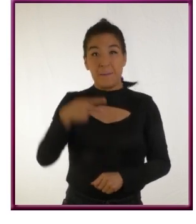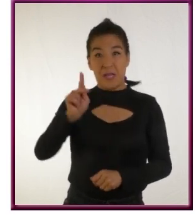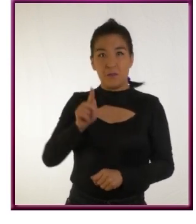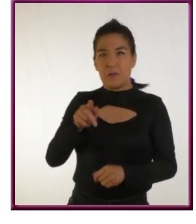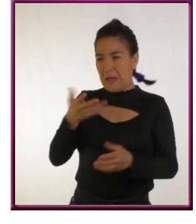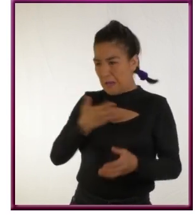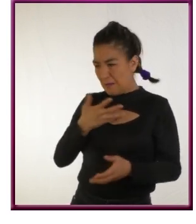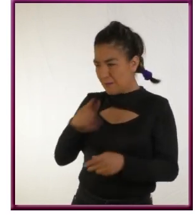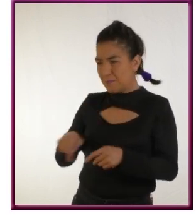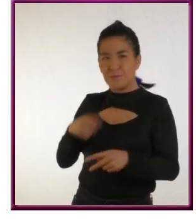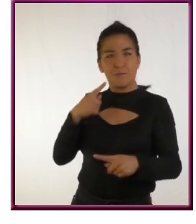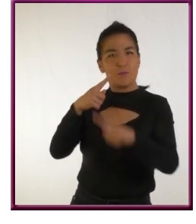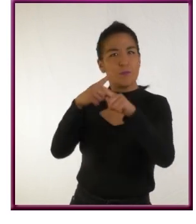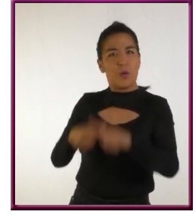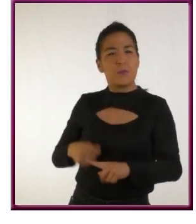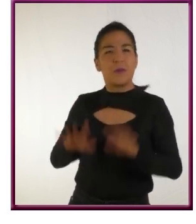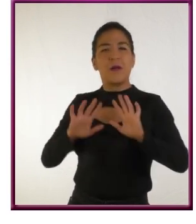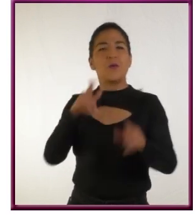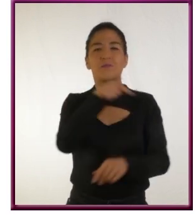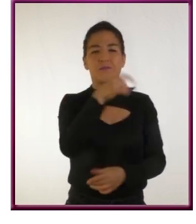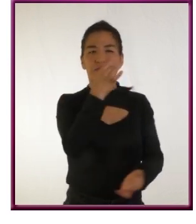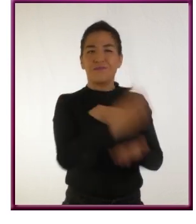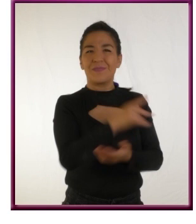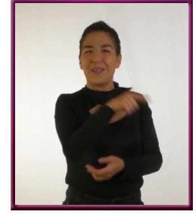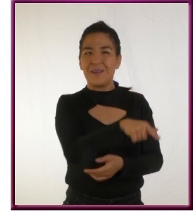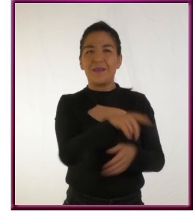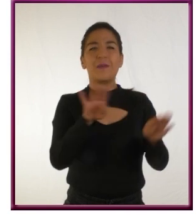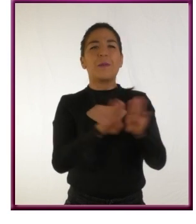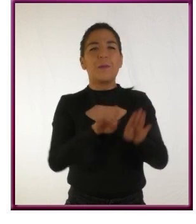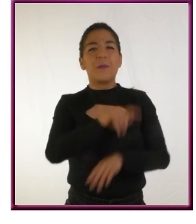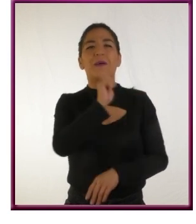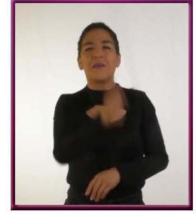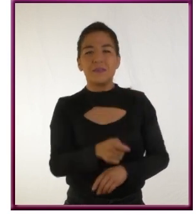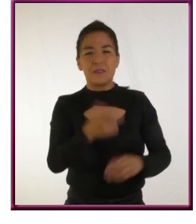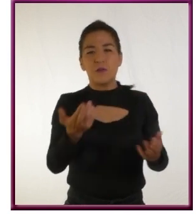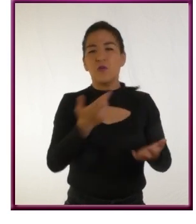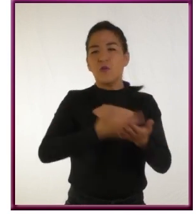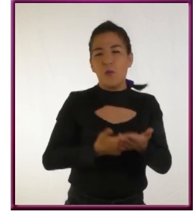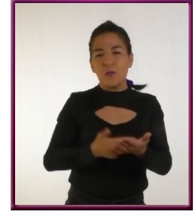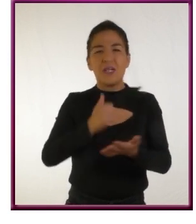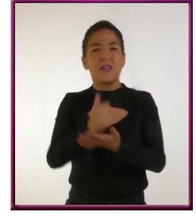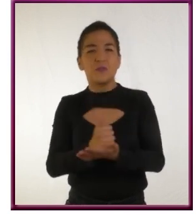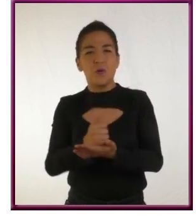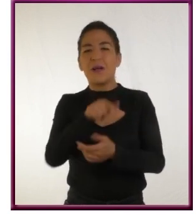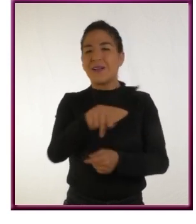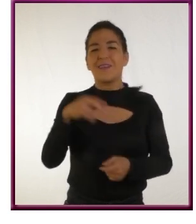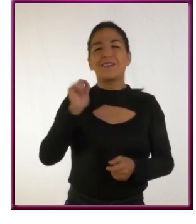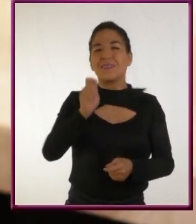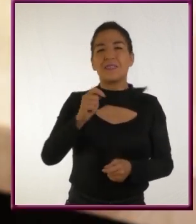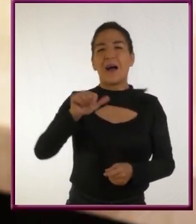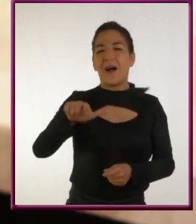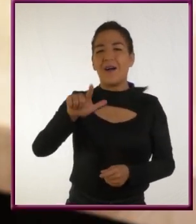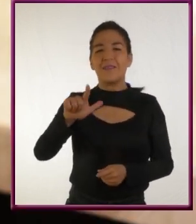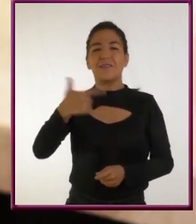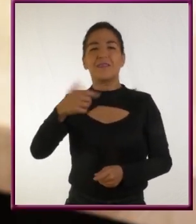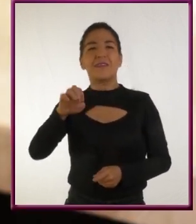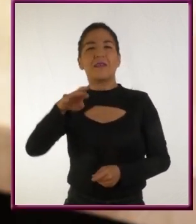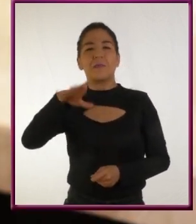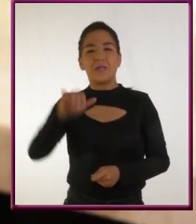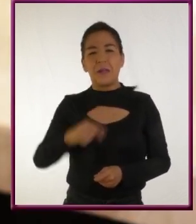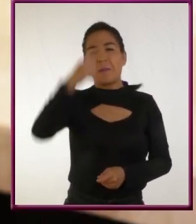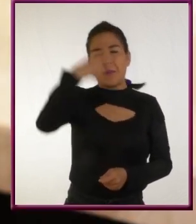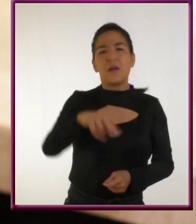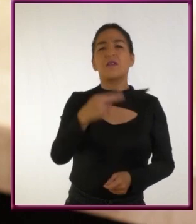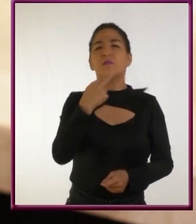obtiene la tabla de multiplicar, ese es el chiste, ¿no? Rosa por rosa da azul, otra vez podemos ir haciendo álgebra. ¿Y en qué